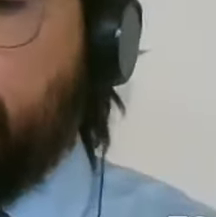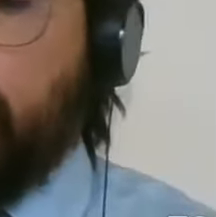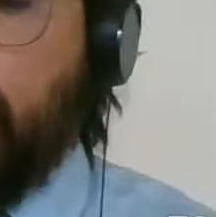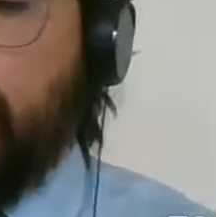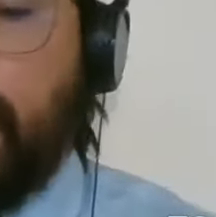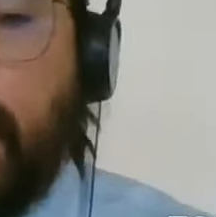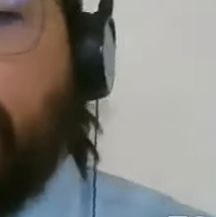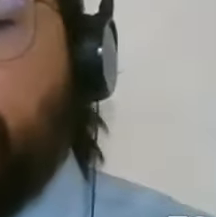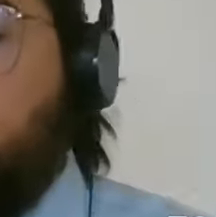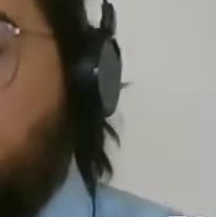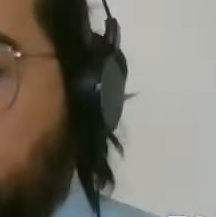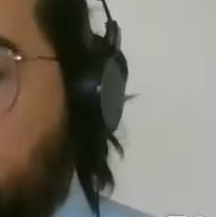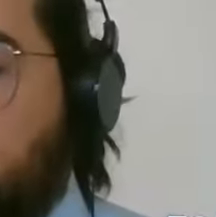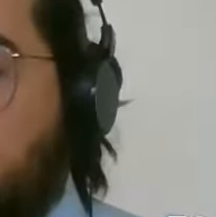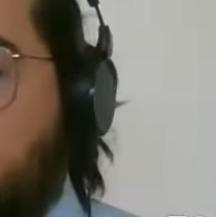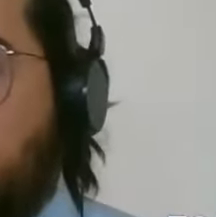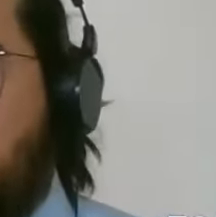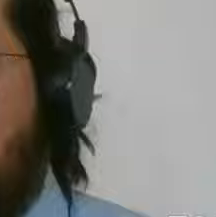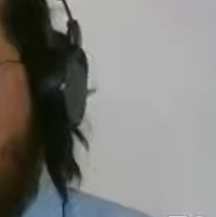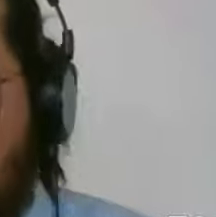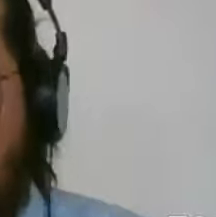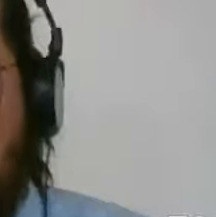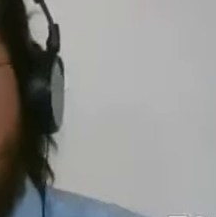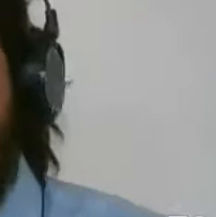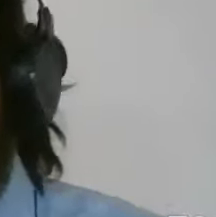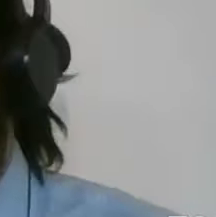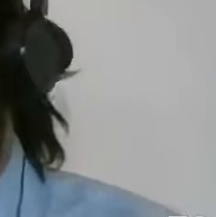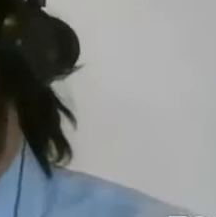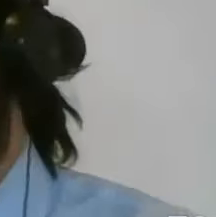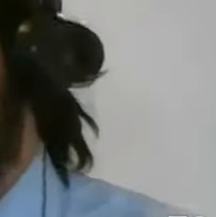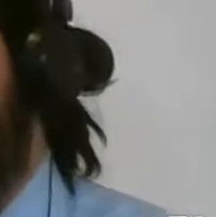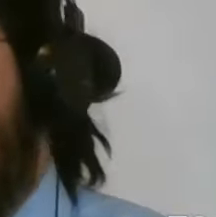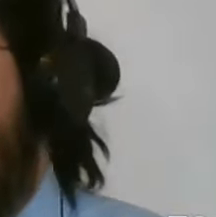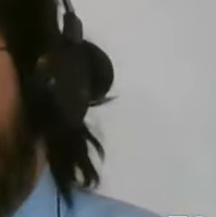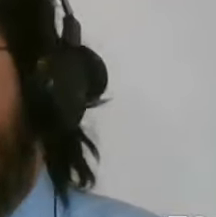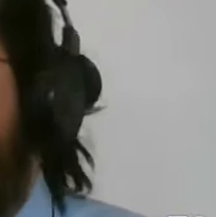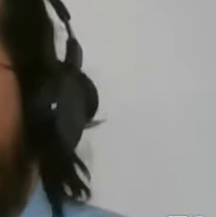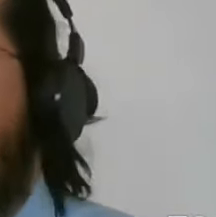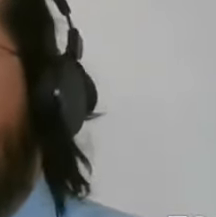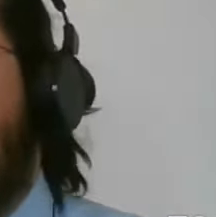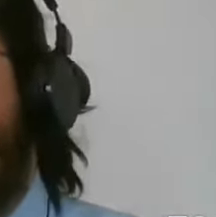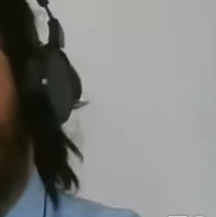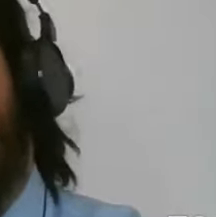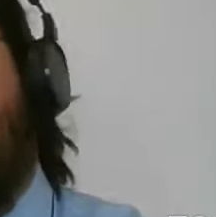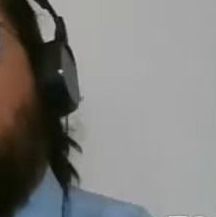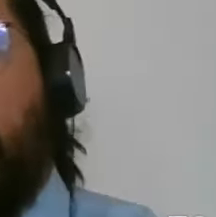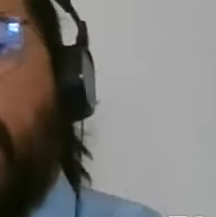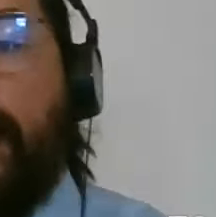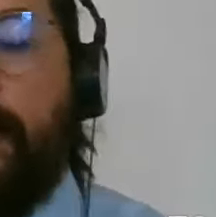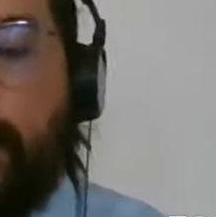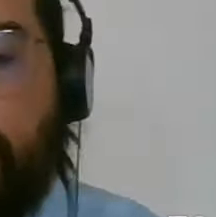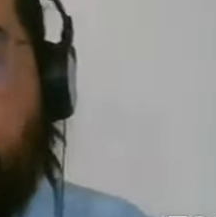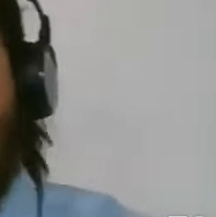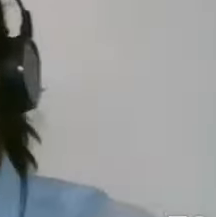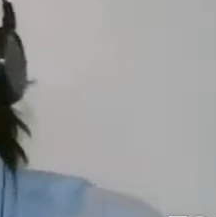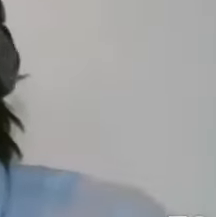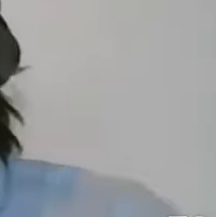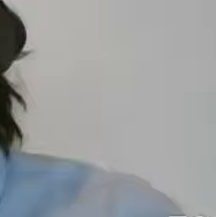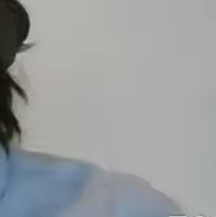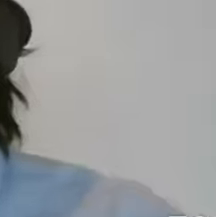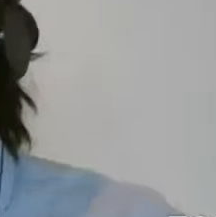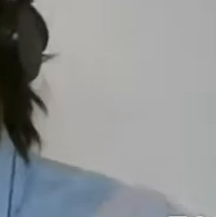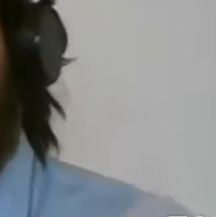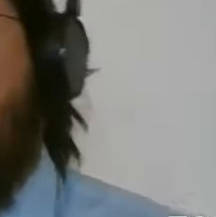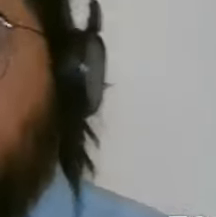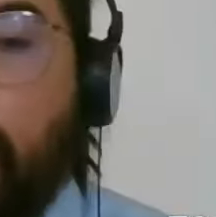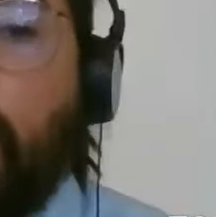que hemos sacado en meses recientes. El día de hoy nos reúne la